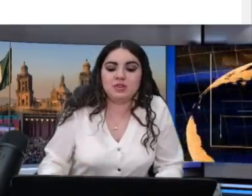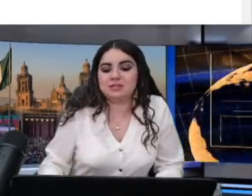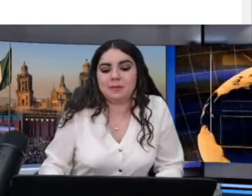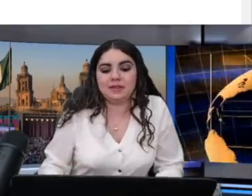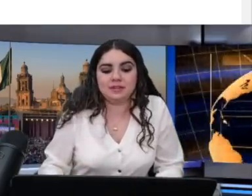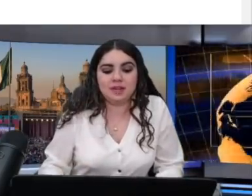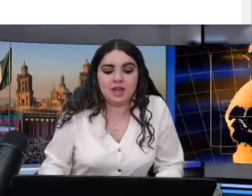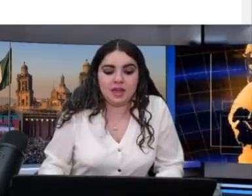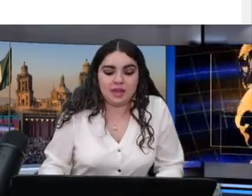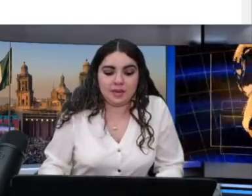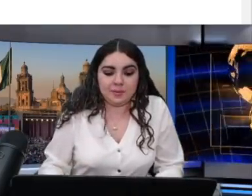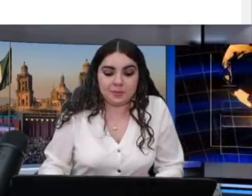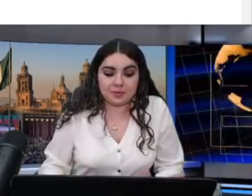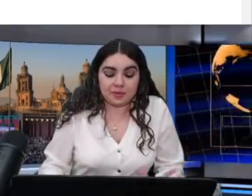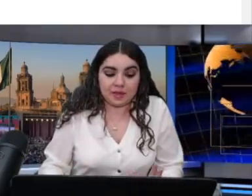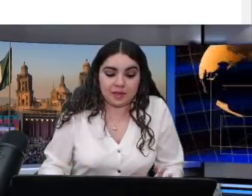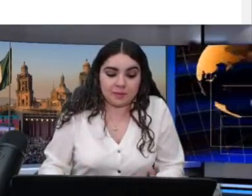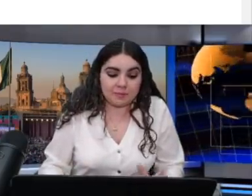en personas que padecen